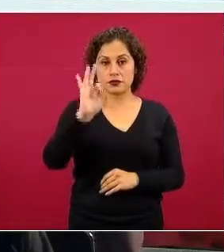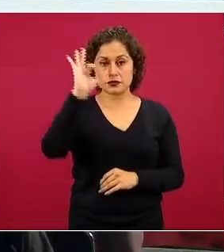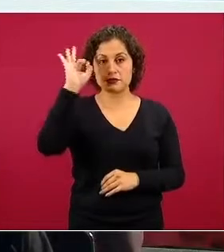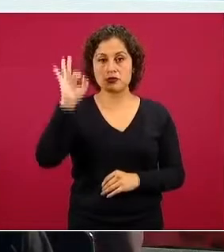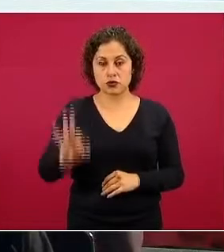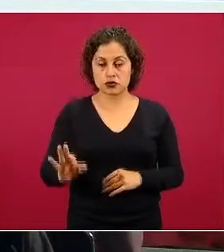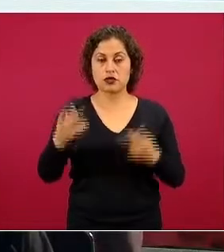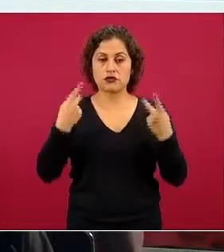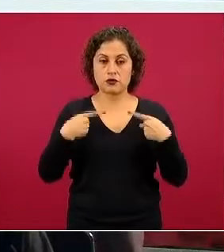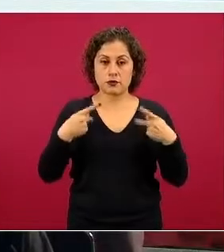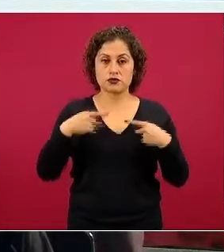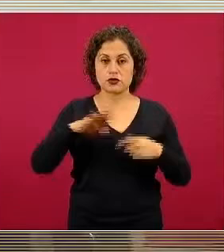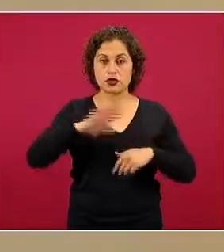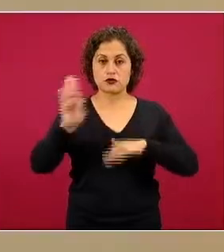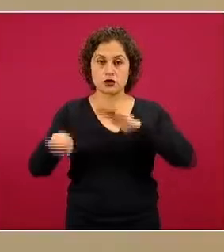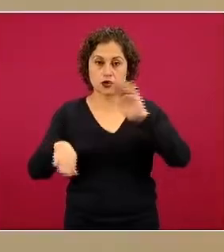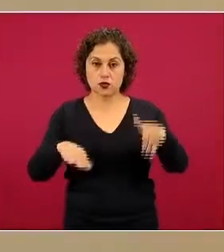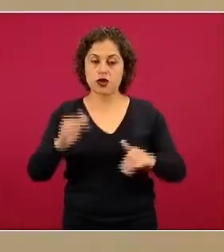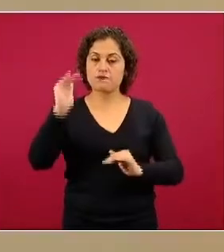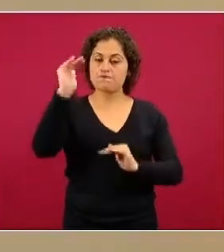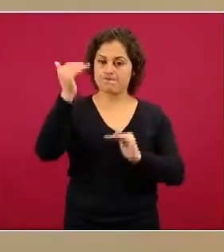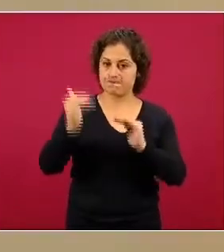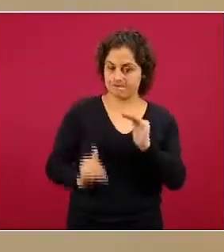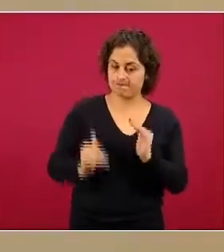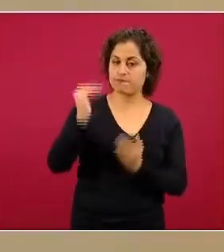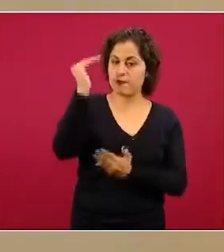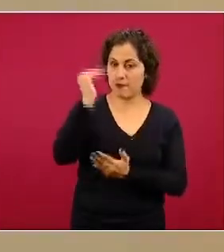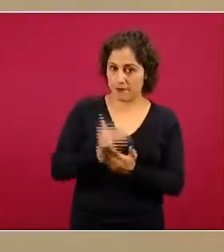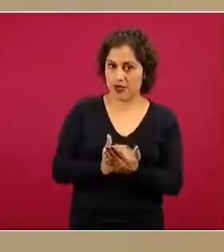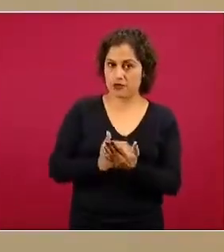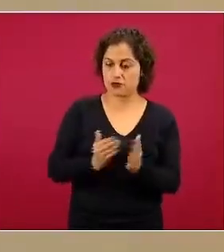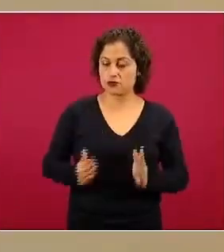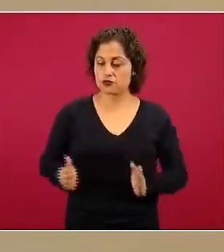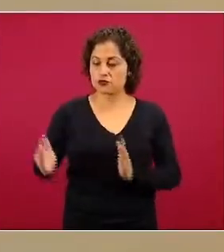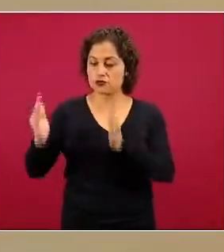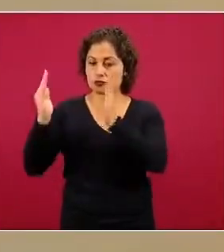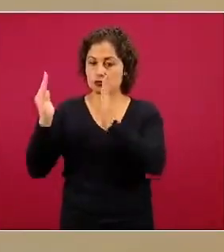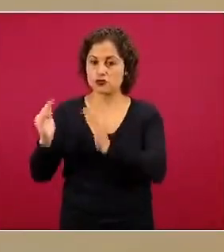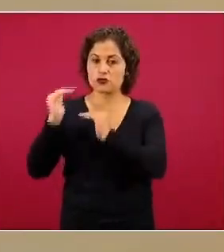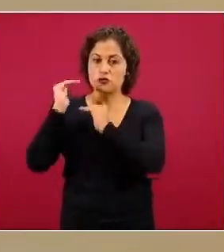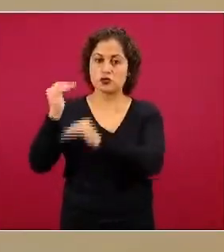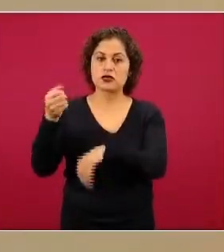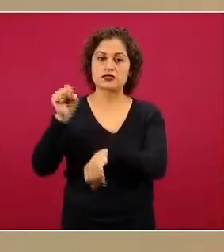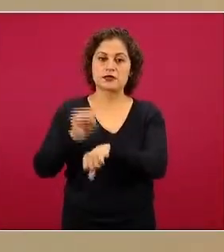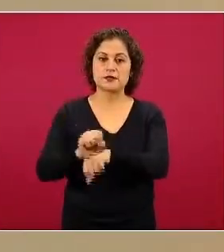defunciones ocurridas y notificadas en la semana número 45.